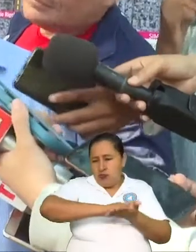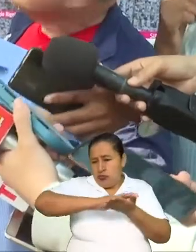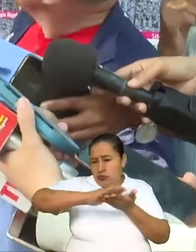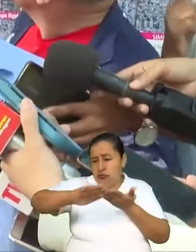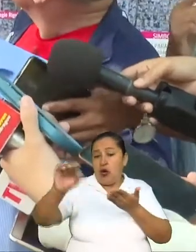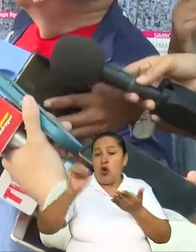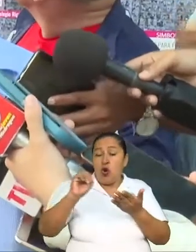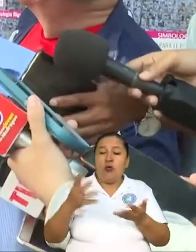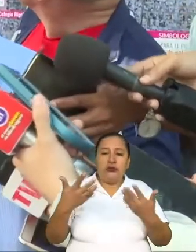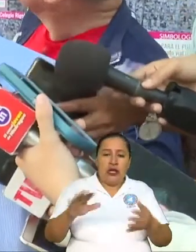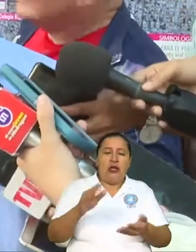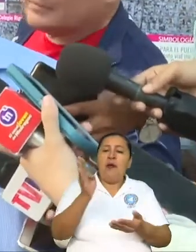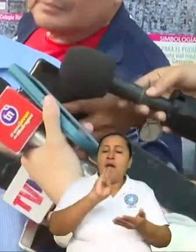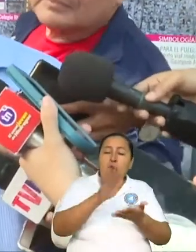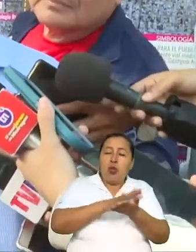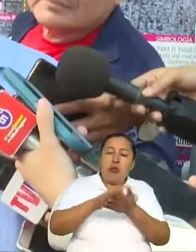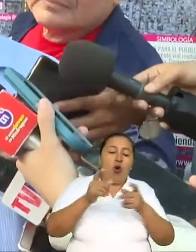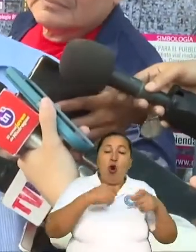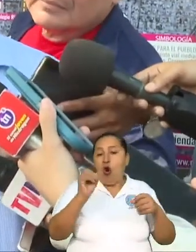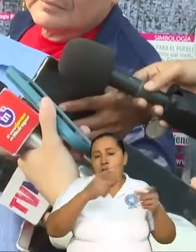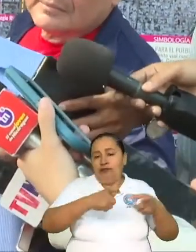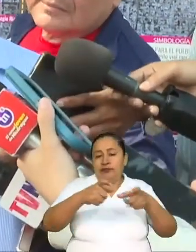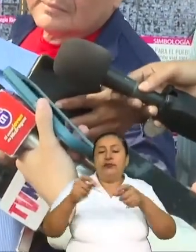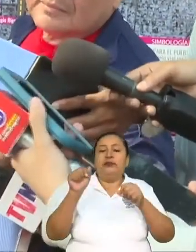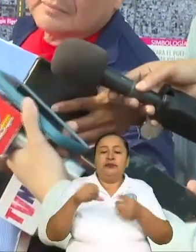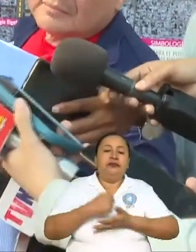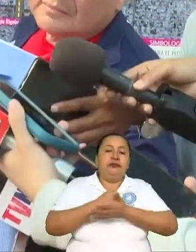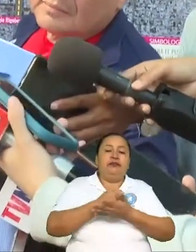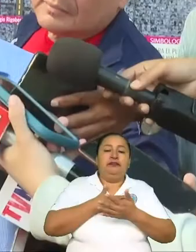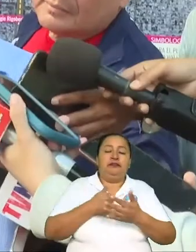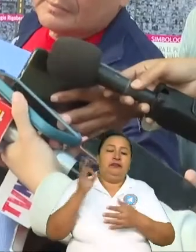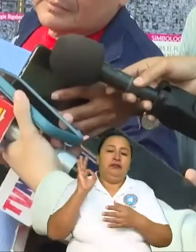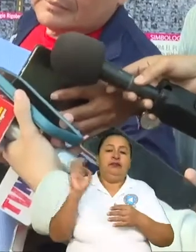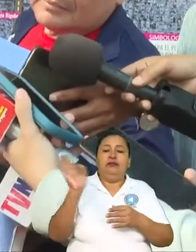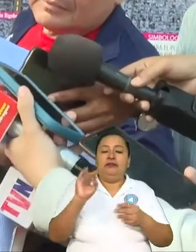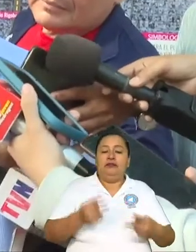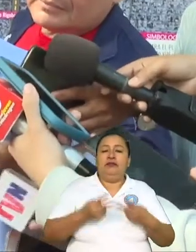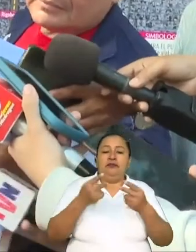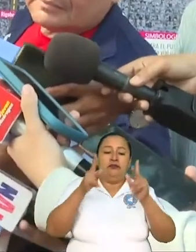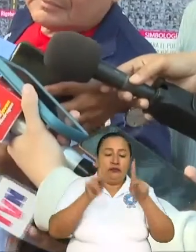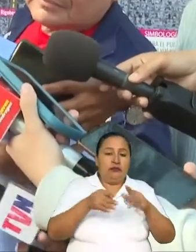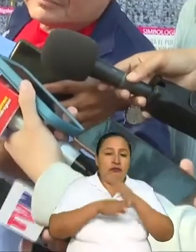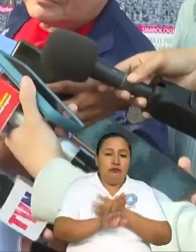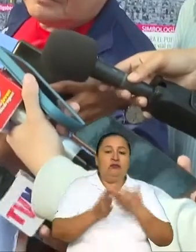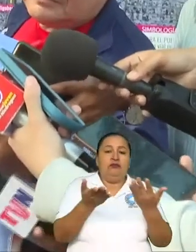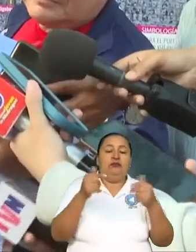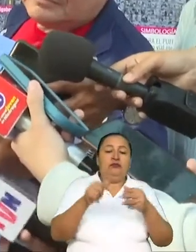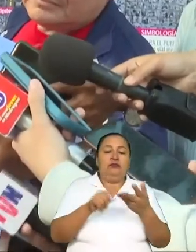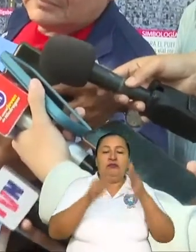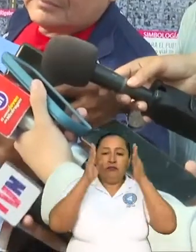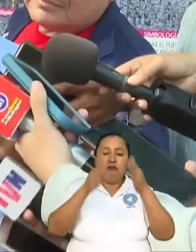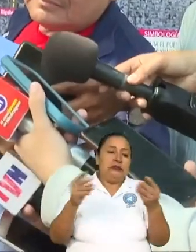o cubiertas con concreto o adoquín, permiten mejorar sustancialmente las condiciones de accesibilidad de la gente, tener servicios